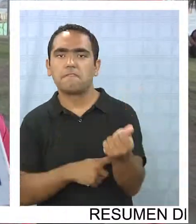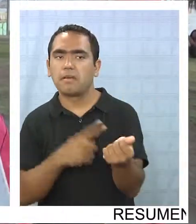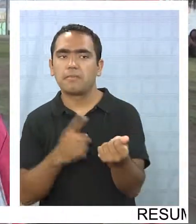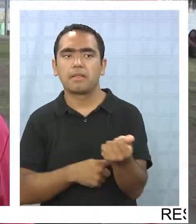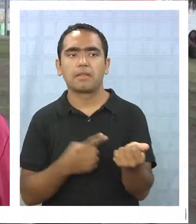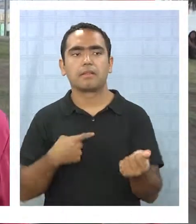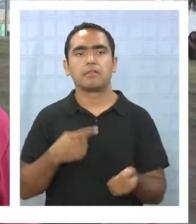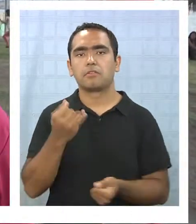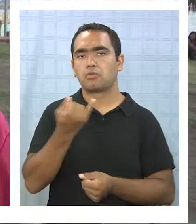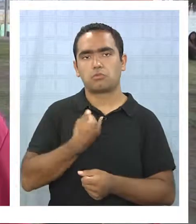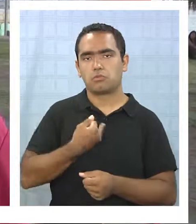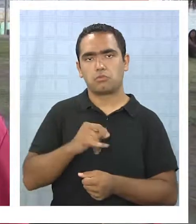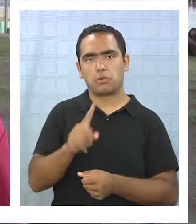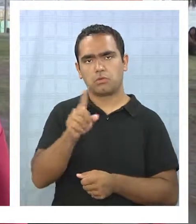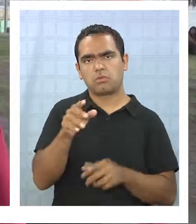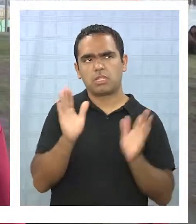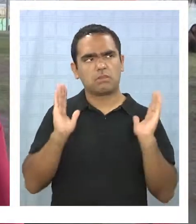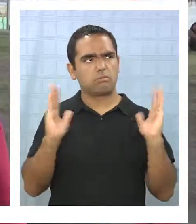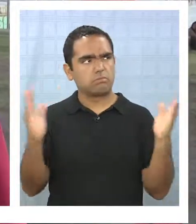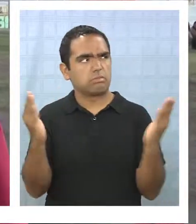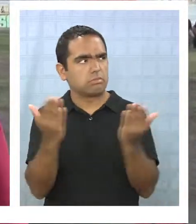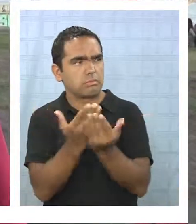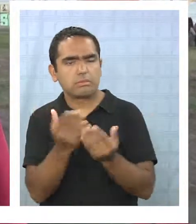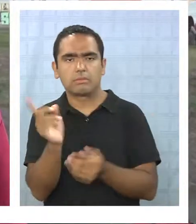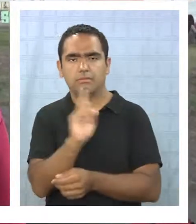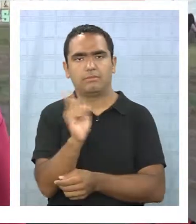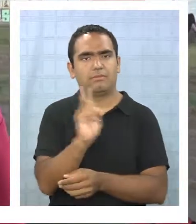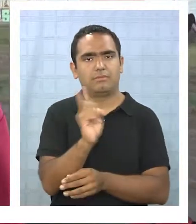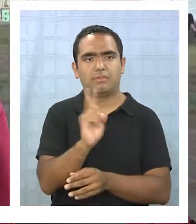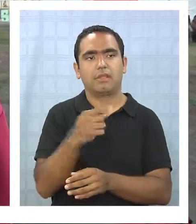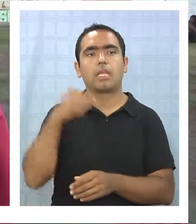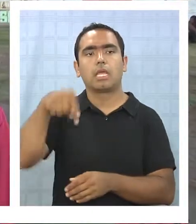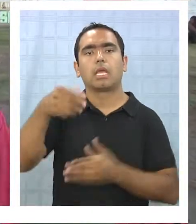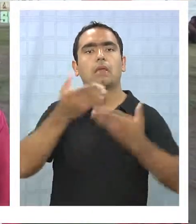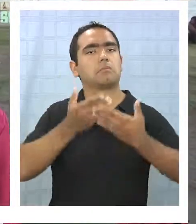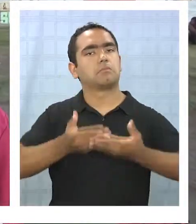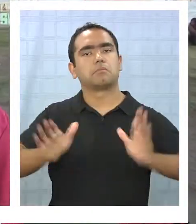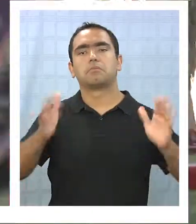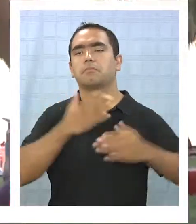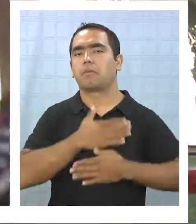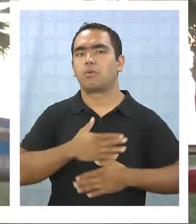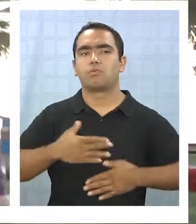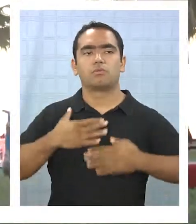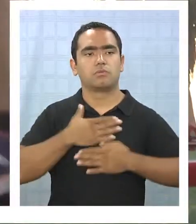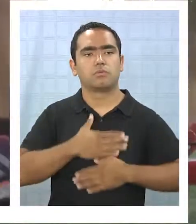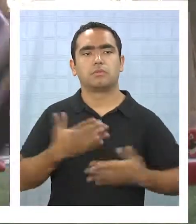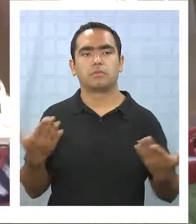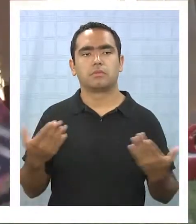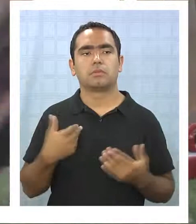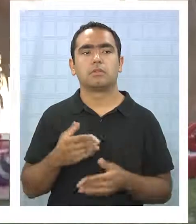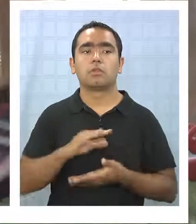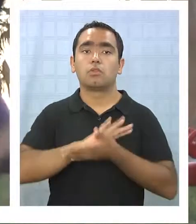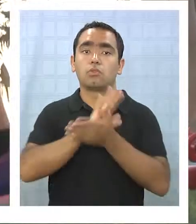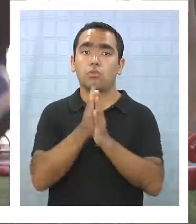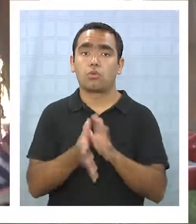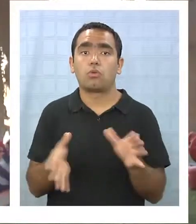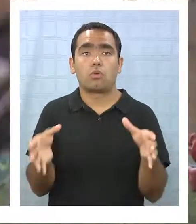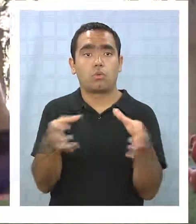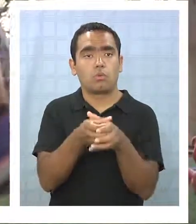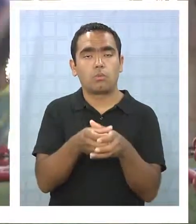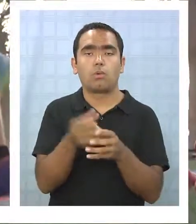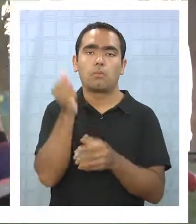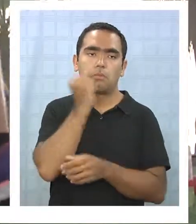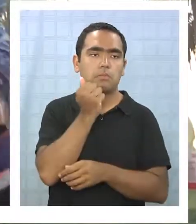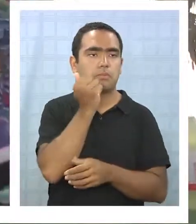no me gusta estar en lugar encerrado personalmente, por eso que acá me encanta, y todo el grupo de la gente